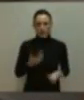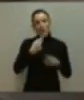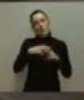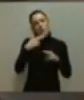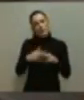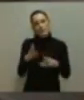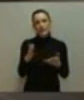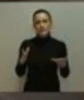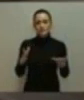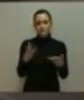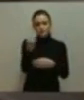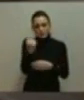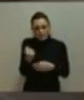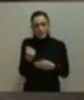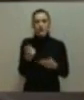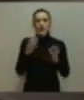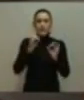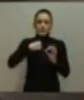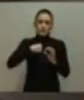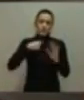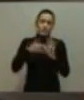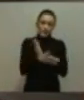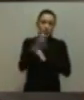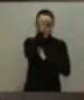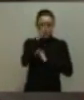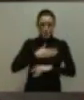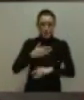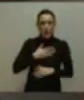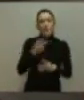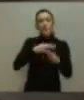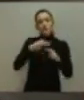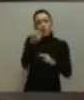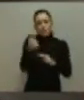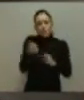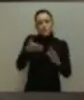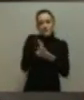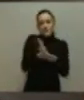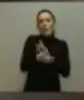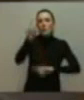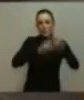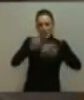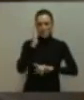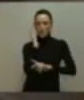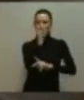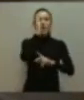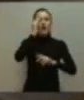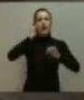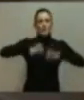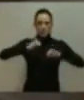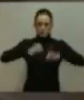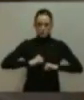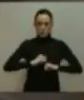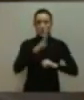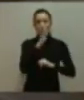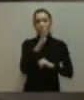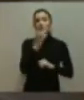es mi punto de vista, la reflexión política que quiero hacer, las políticas de austeridad amplían la brecha generacional, porque si han sacudido al conjunto de